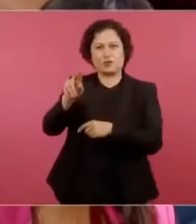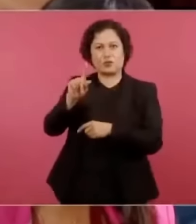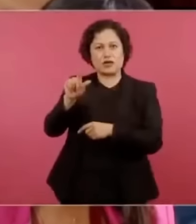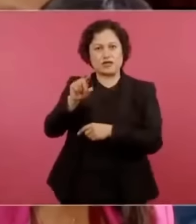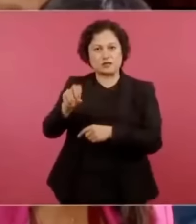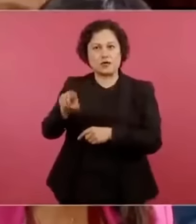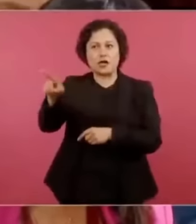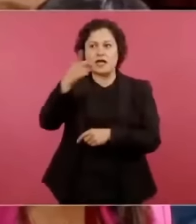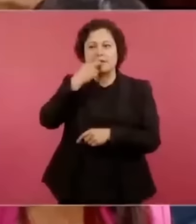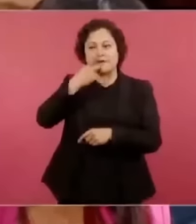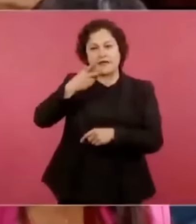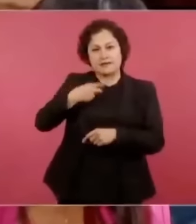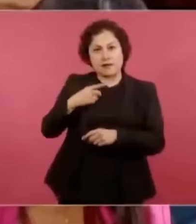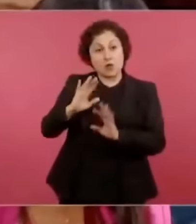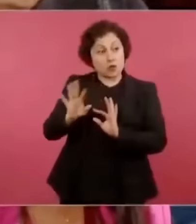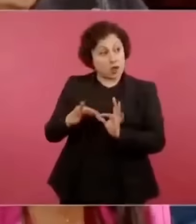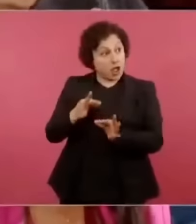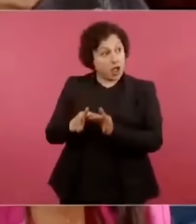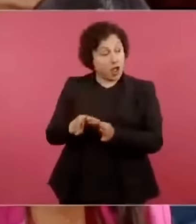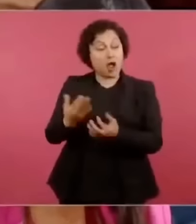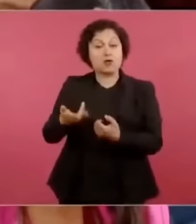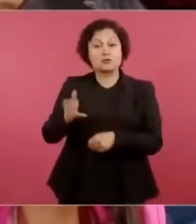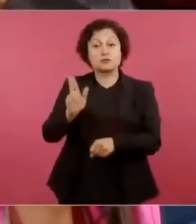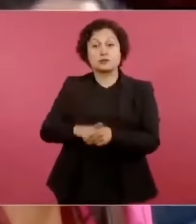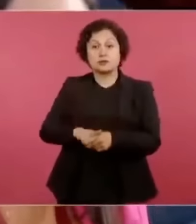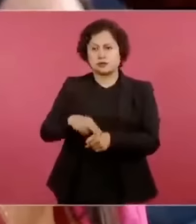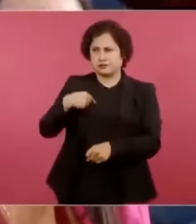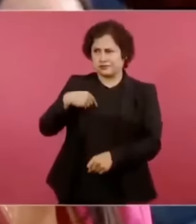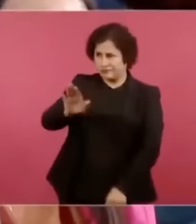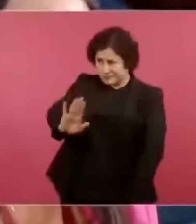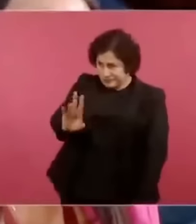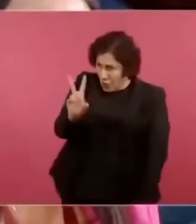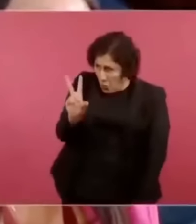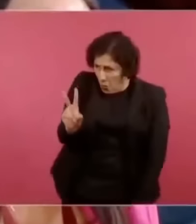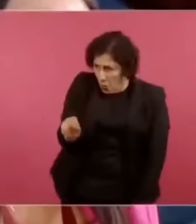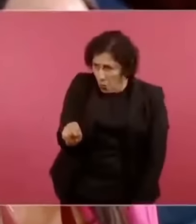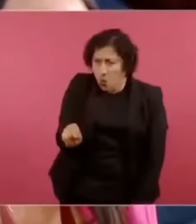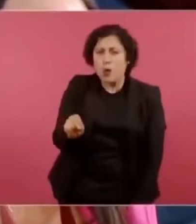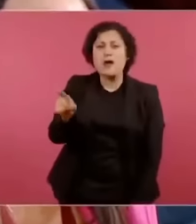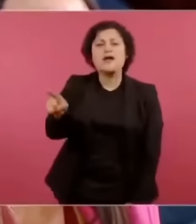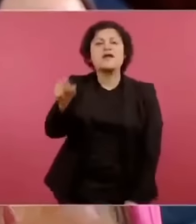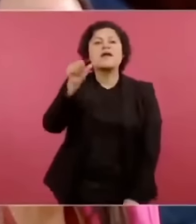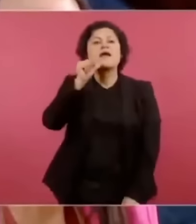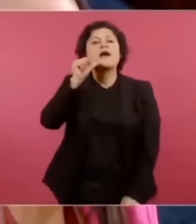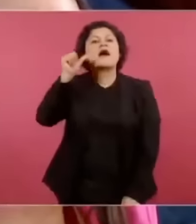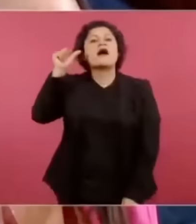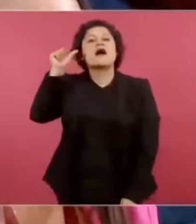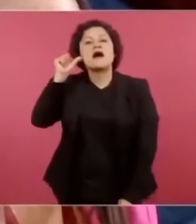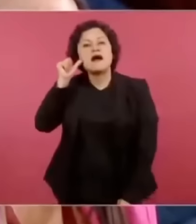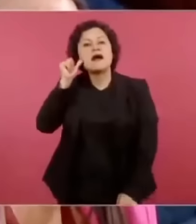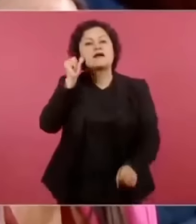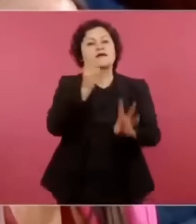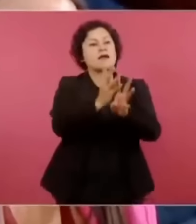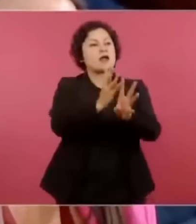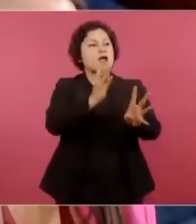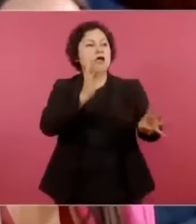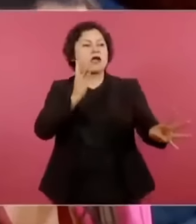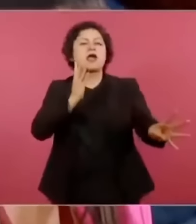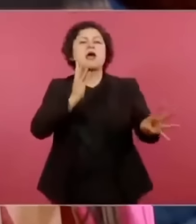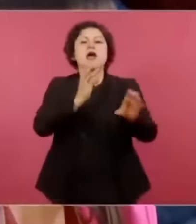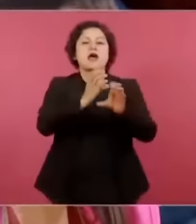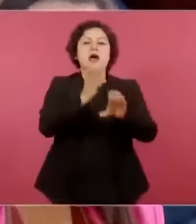el hospital. Le dije yo, no está equipado. Y ayer… había cola de ambulancias porque no había cómo